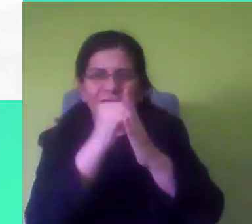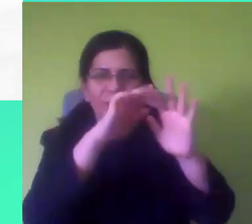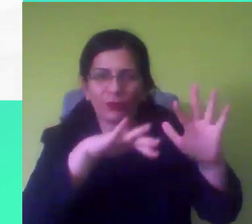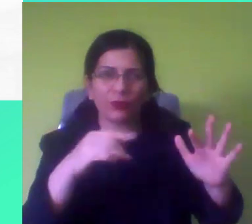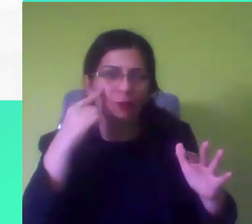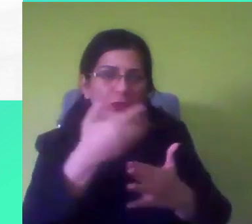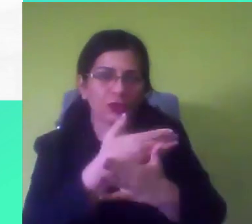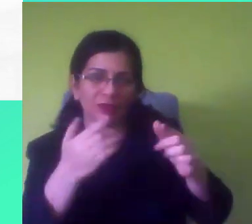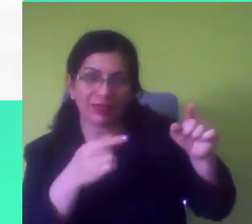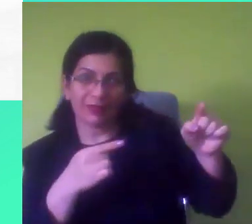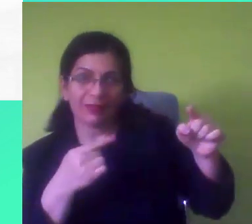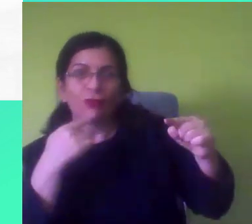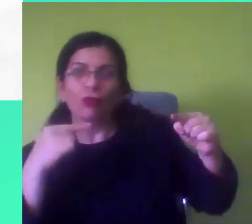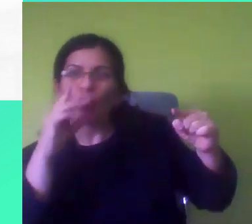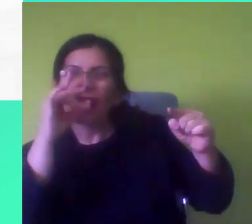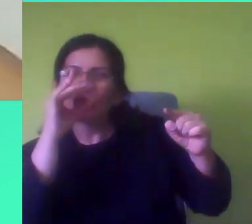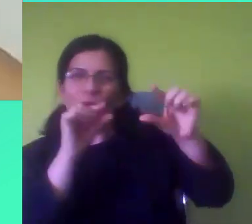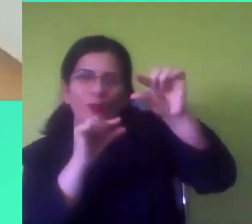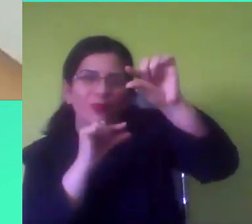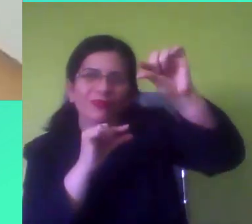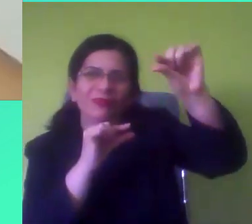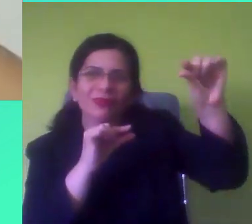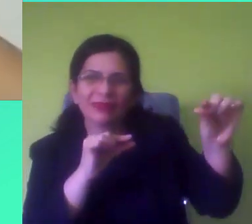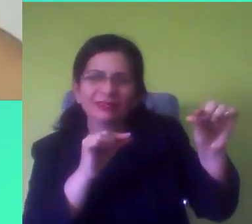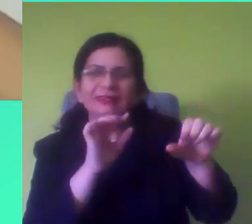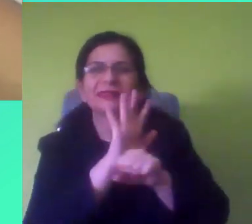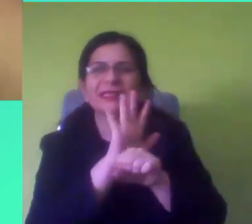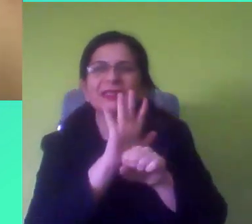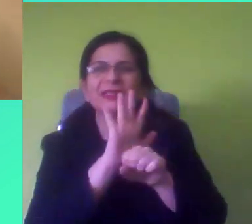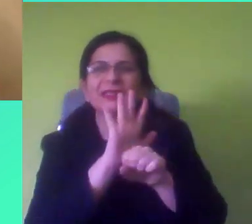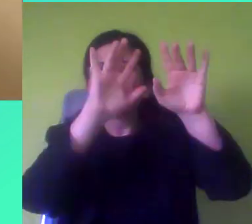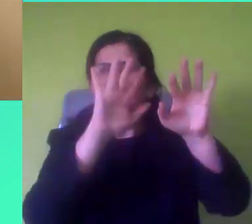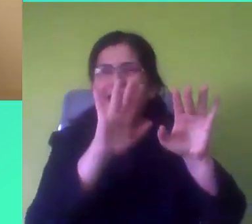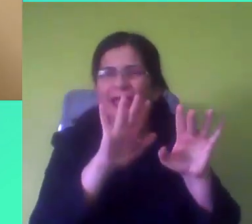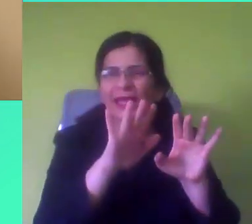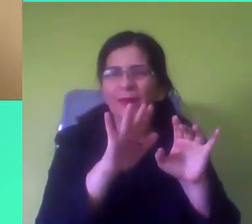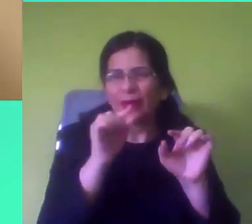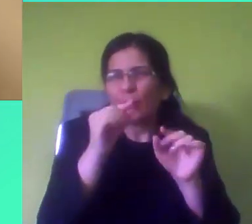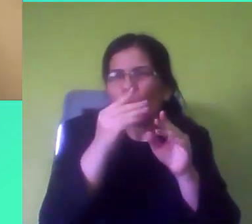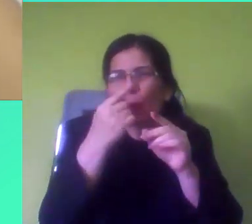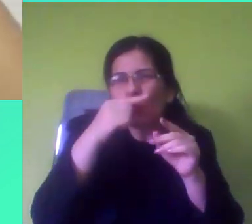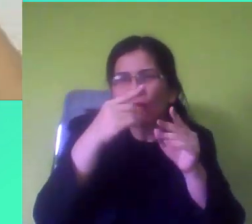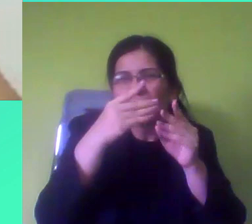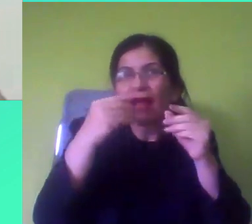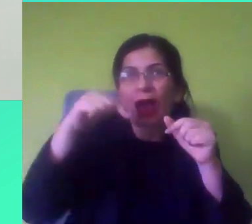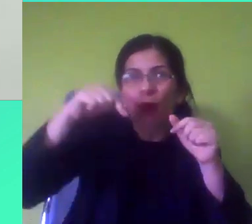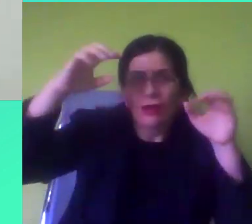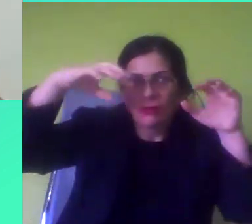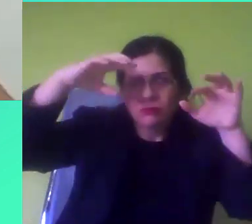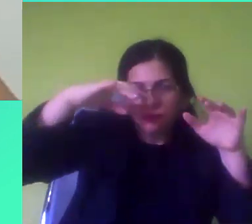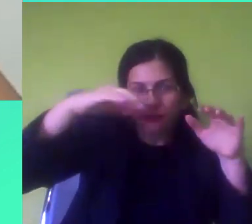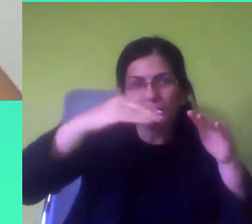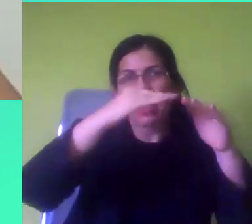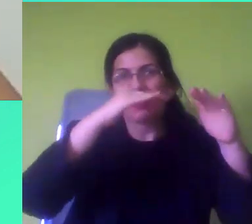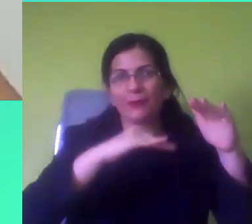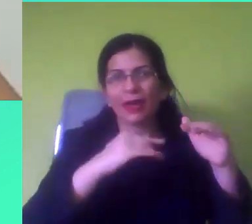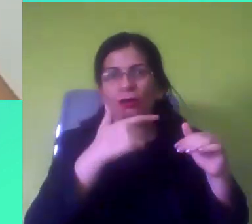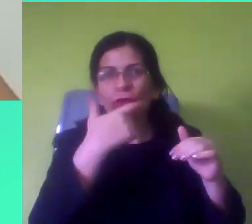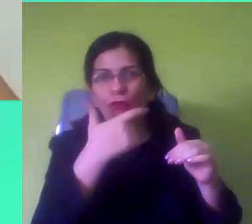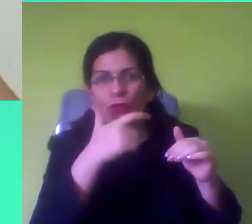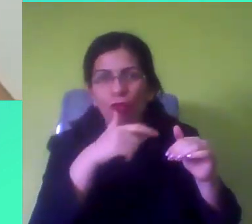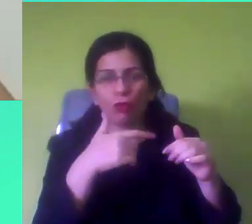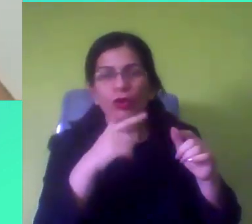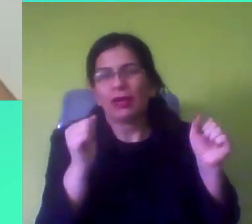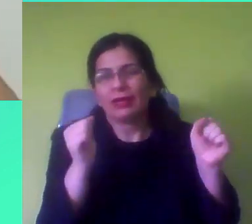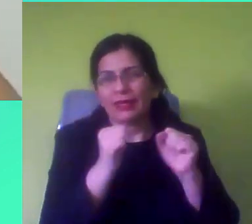Por ejemplo, en la parte de arriba, en color azul, tenemos la nieve fresca, en rojo estaría la parte del hielo limpio, y en el